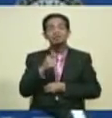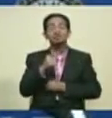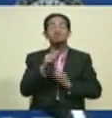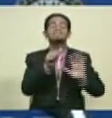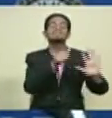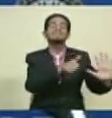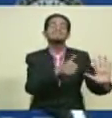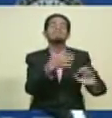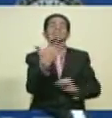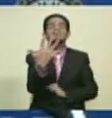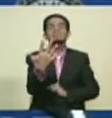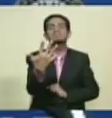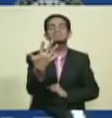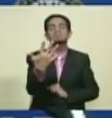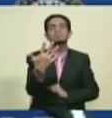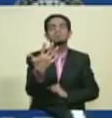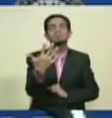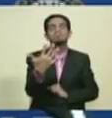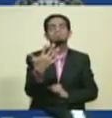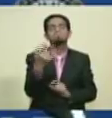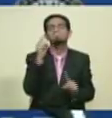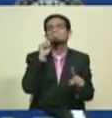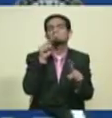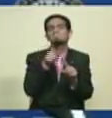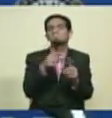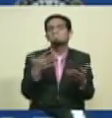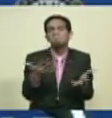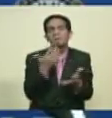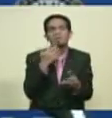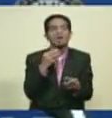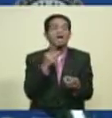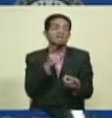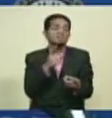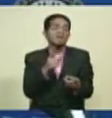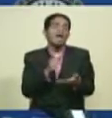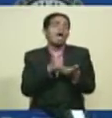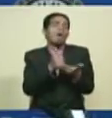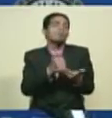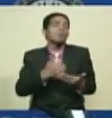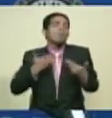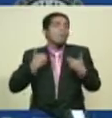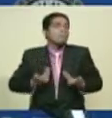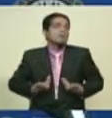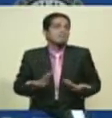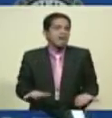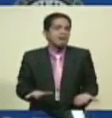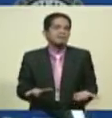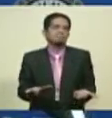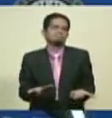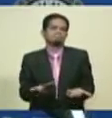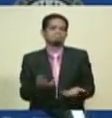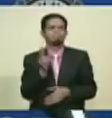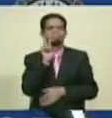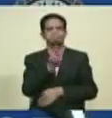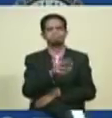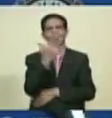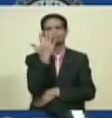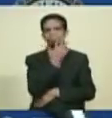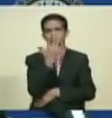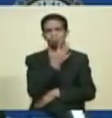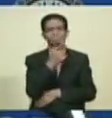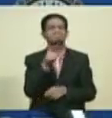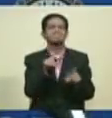el pretexto de los asuntos humanitarios en República Dominicana. De manera que hay un guión claramente